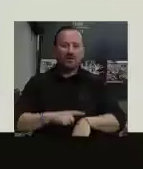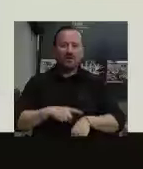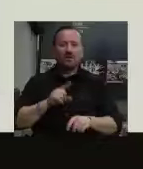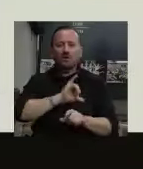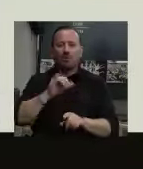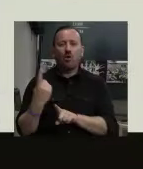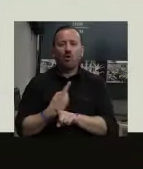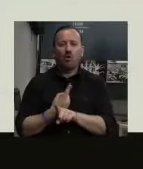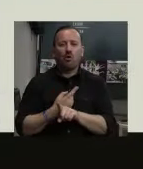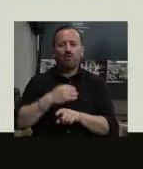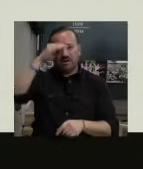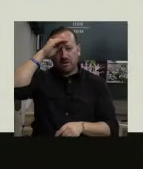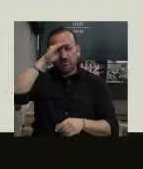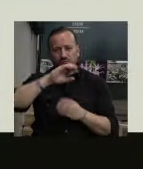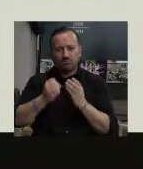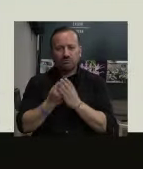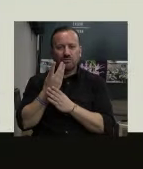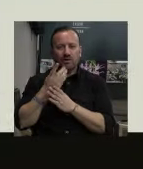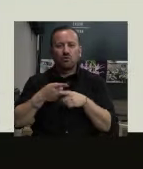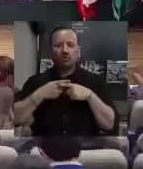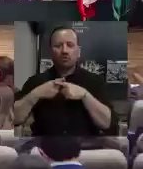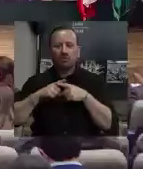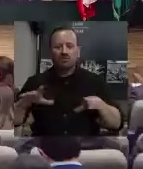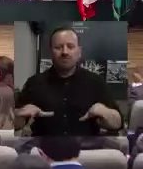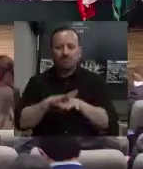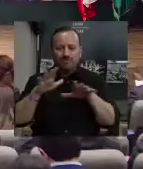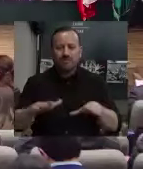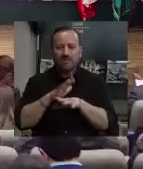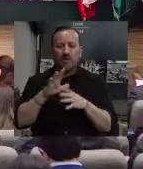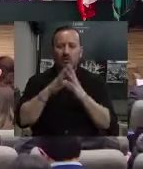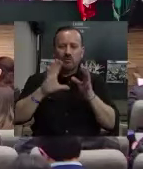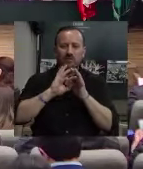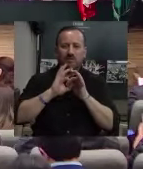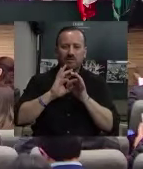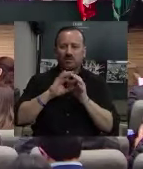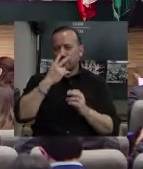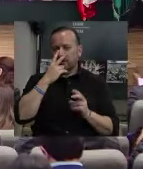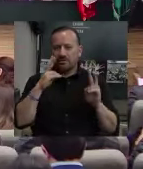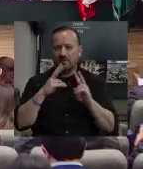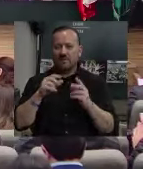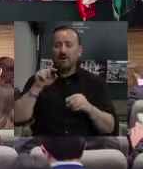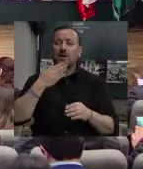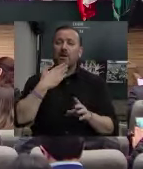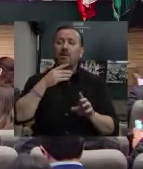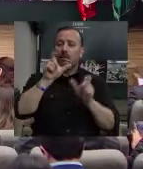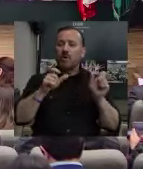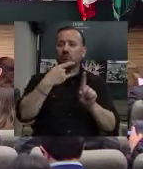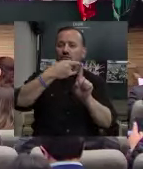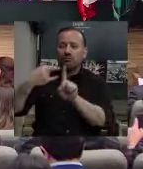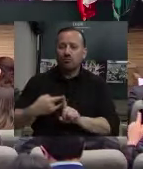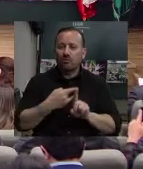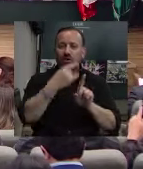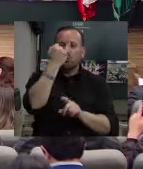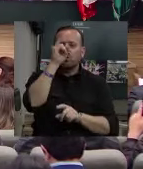conversatorio experiencia de innovación social y emprendimiento muchas gracias También a quienes se conectaron a través de la plataforma